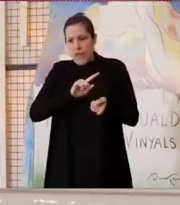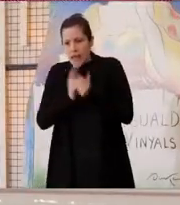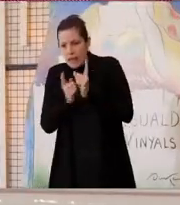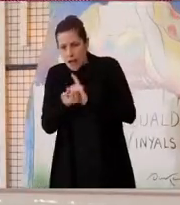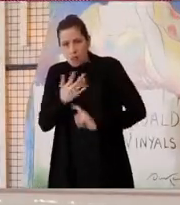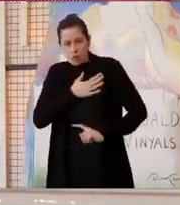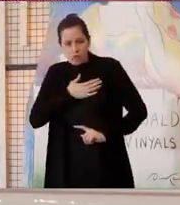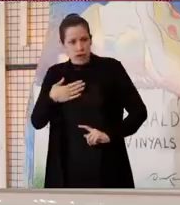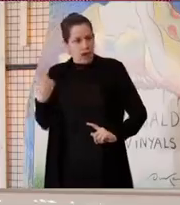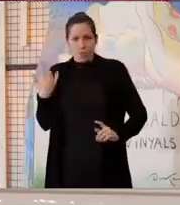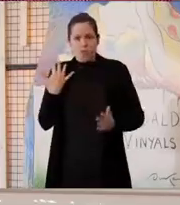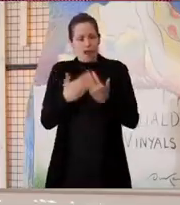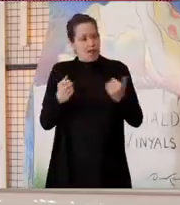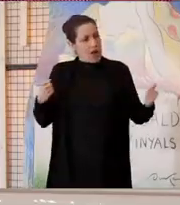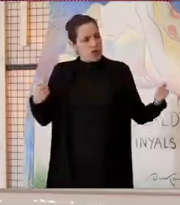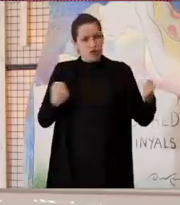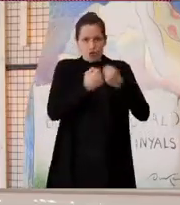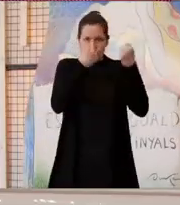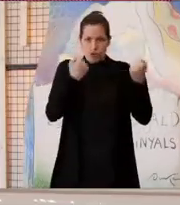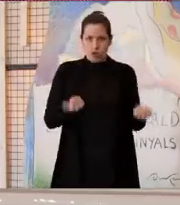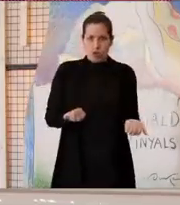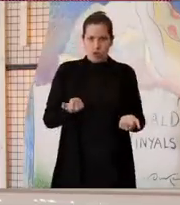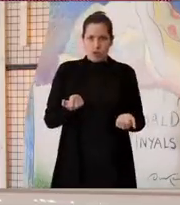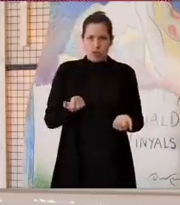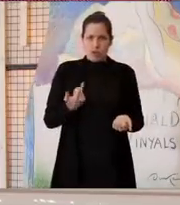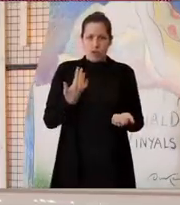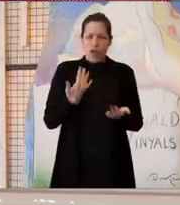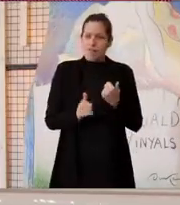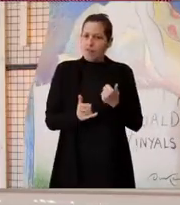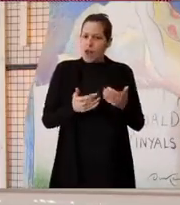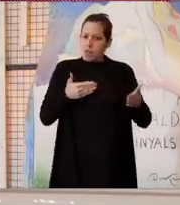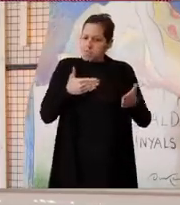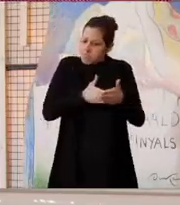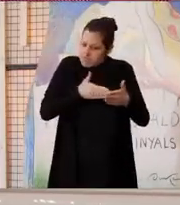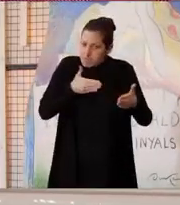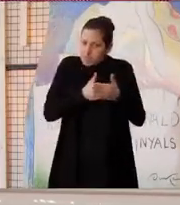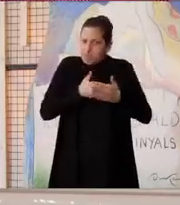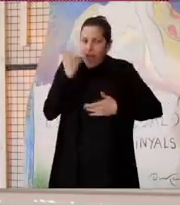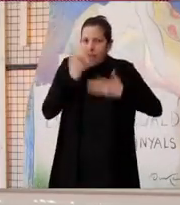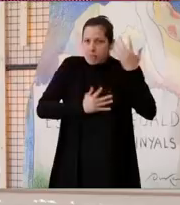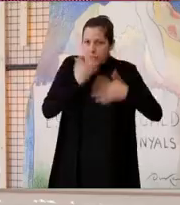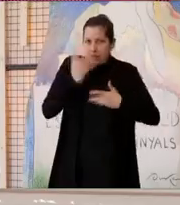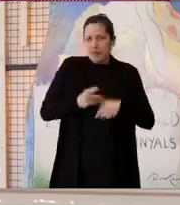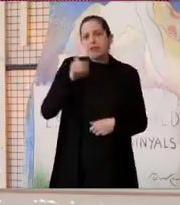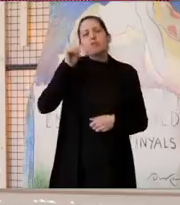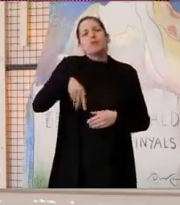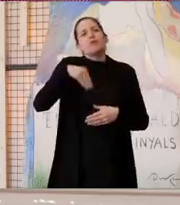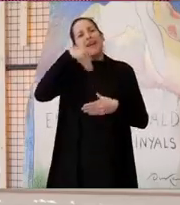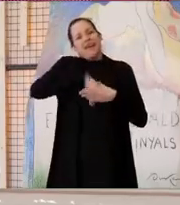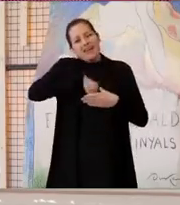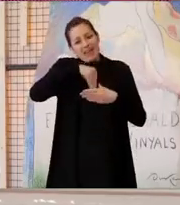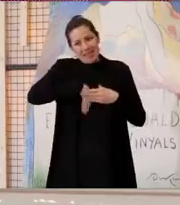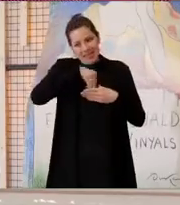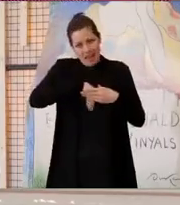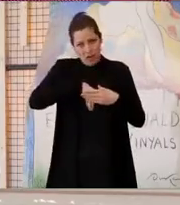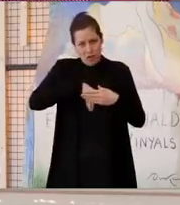chocan con un gran muro chocan con un muro administrativo interno del propio lugar donde ejercemos el poder